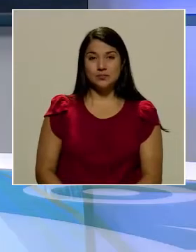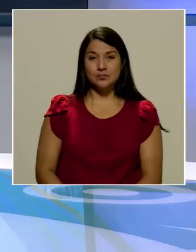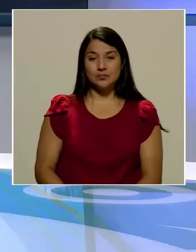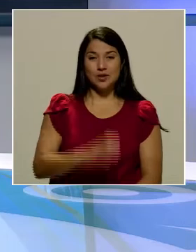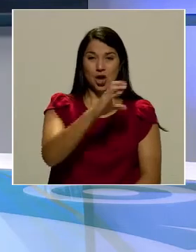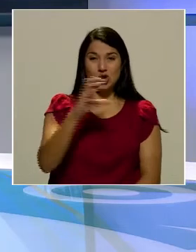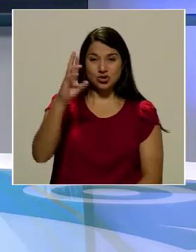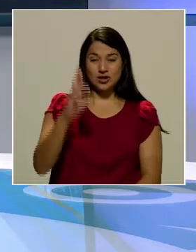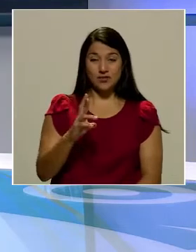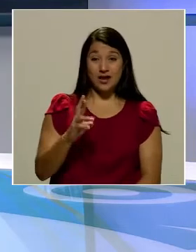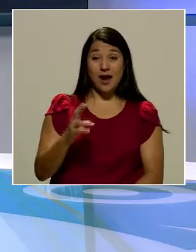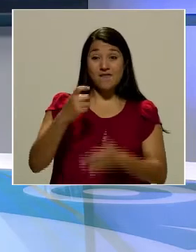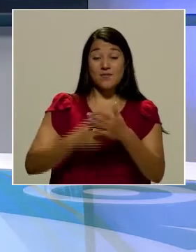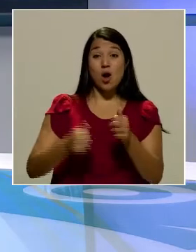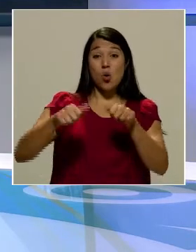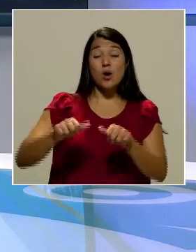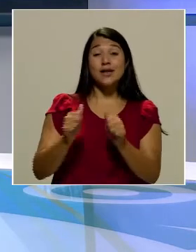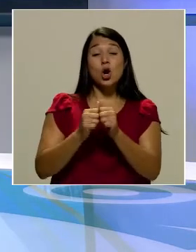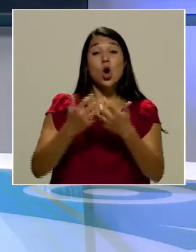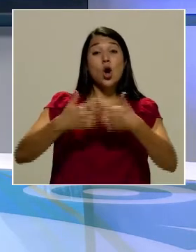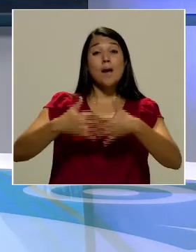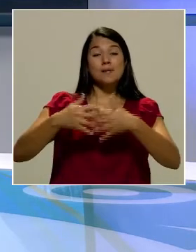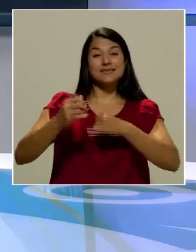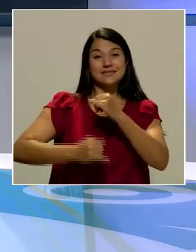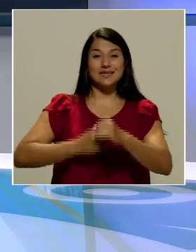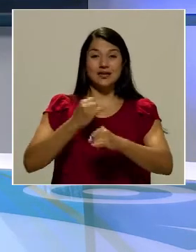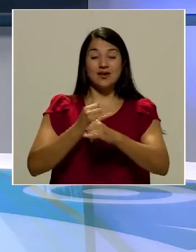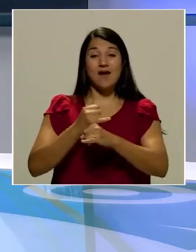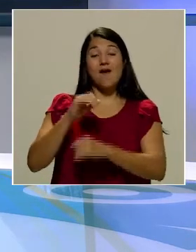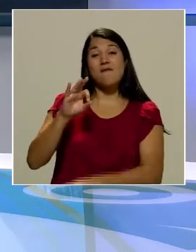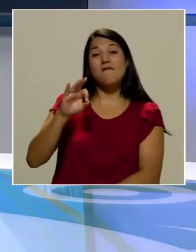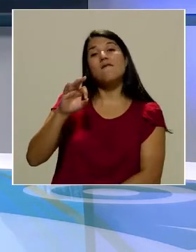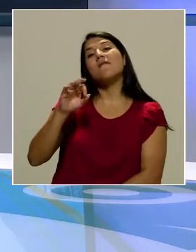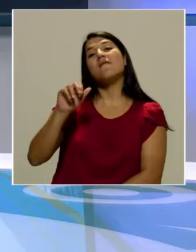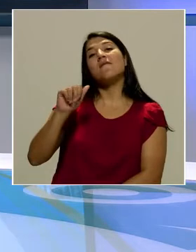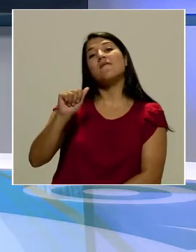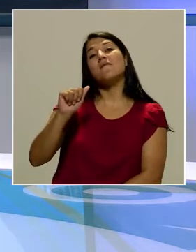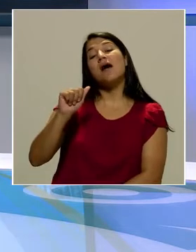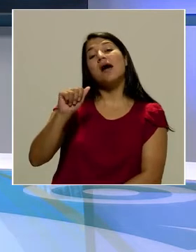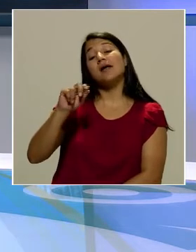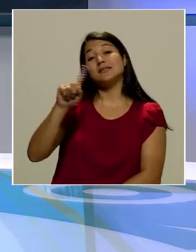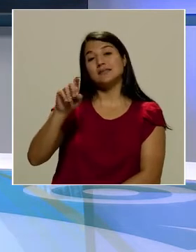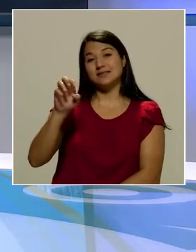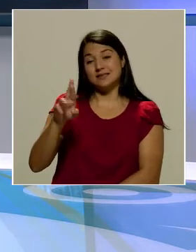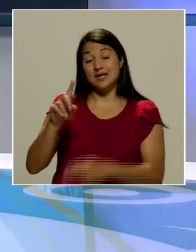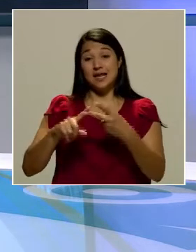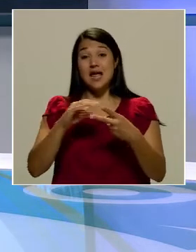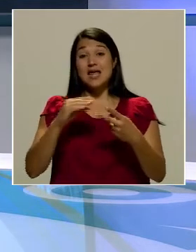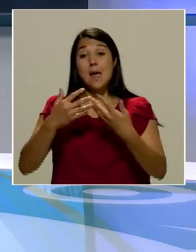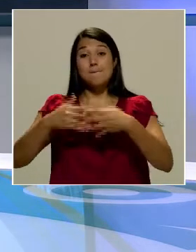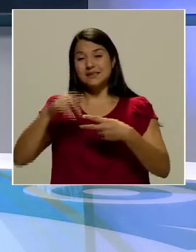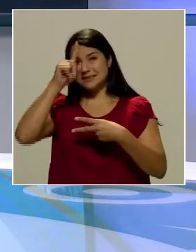Costa Rica firmó un acuerdo con la farmacéutica internacional Pfizer y con la compañía alemana BioNTech